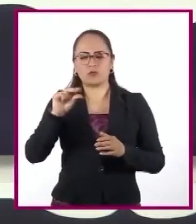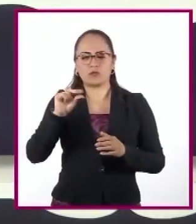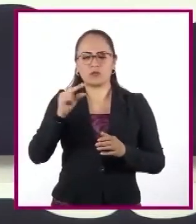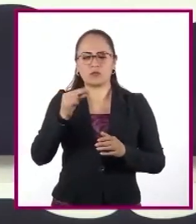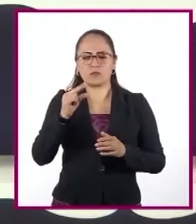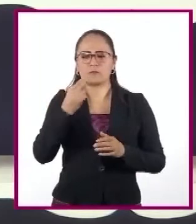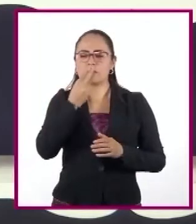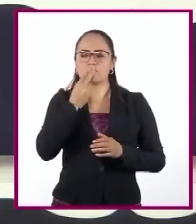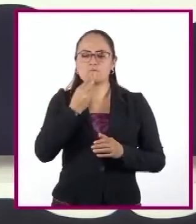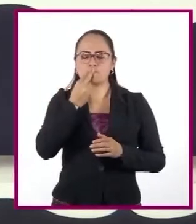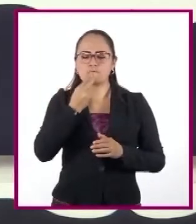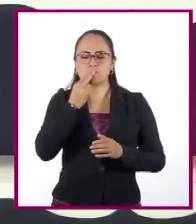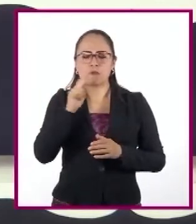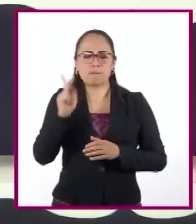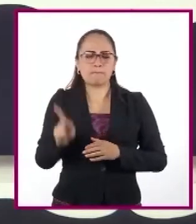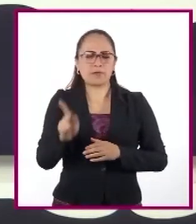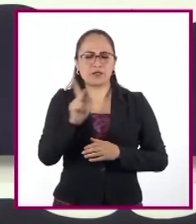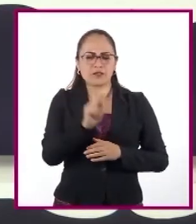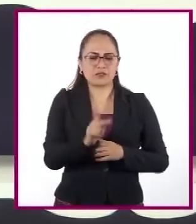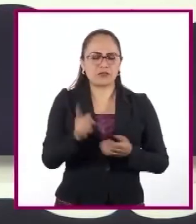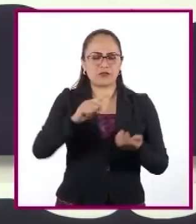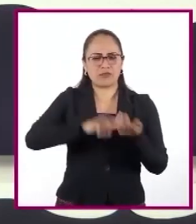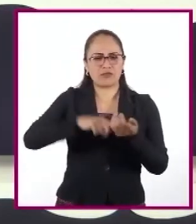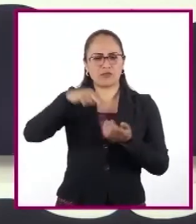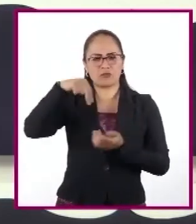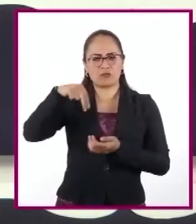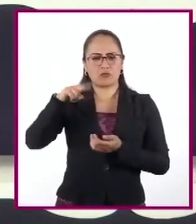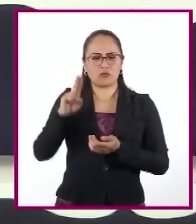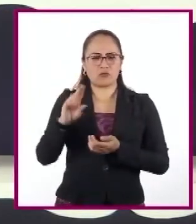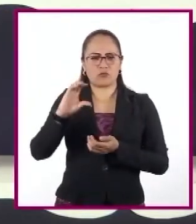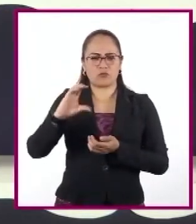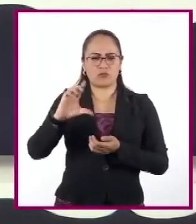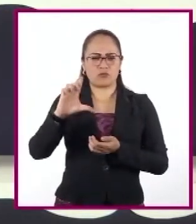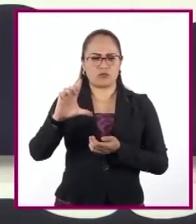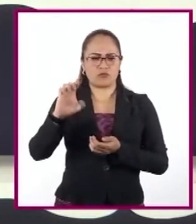simular al núcleo del átomo. Muy bien.